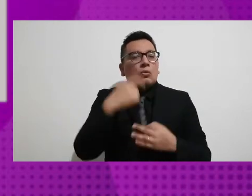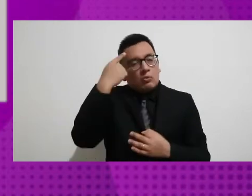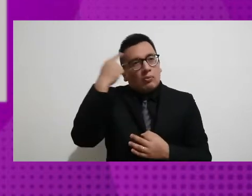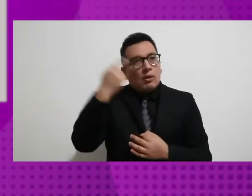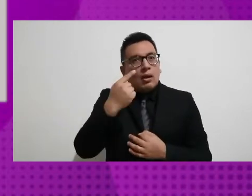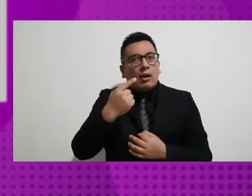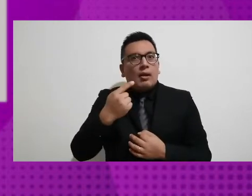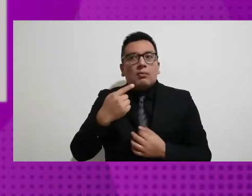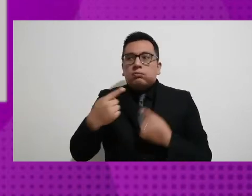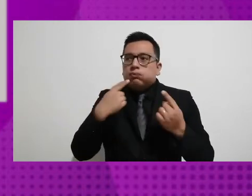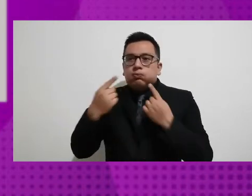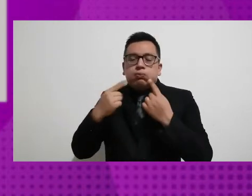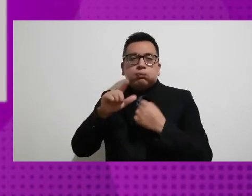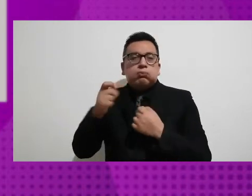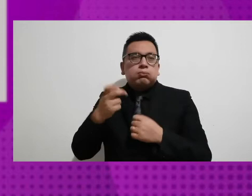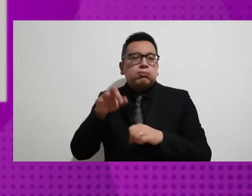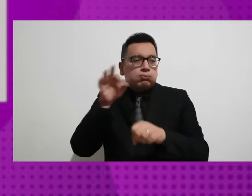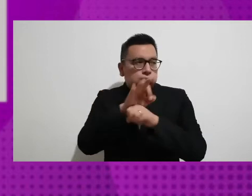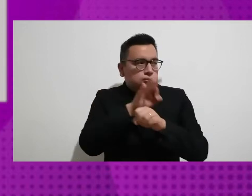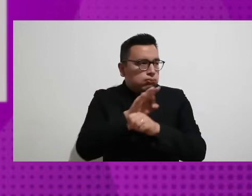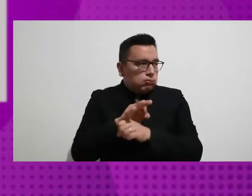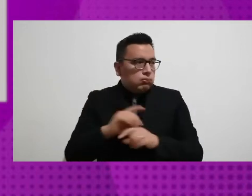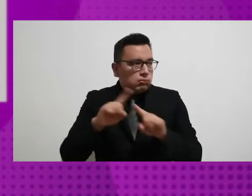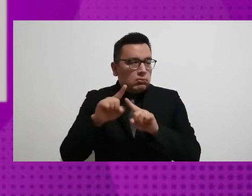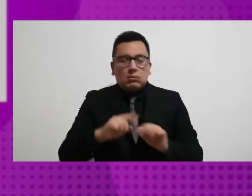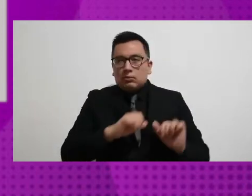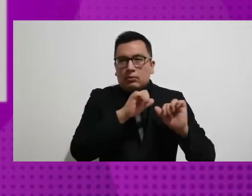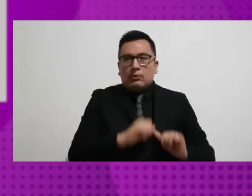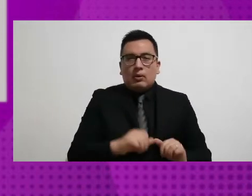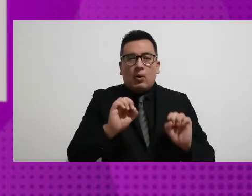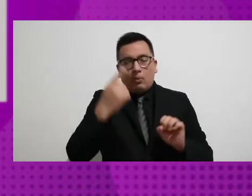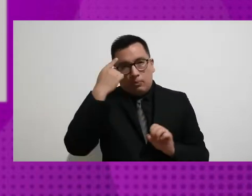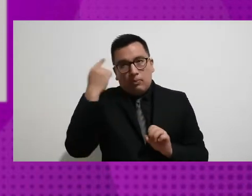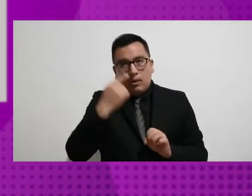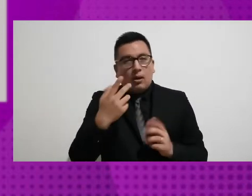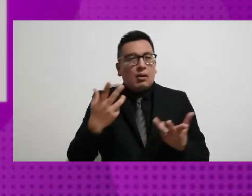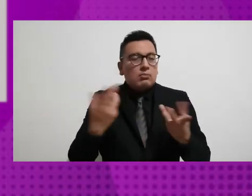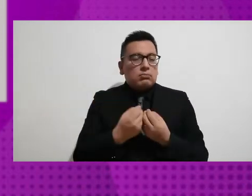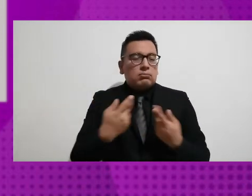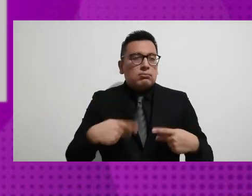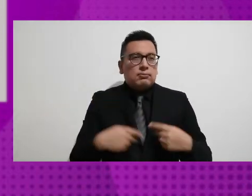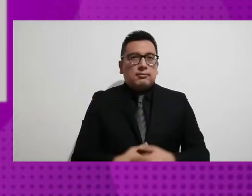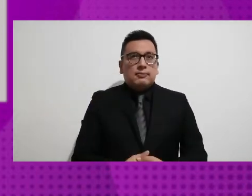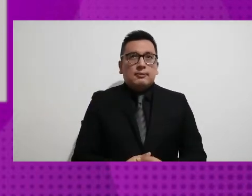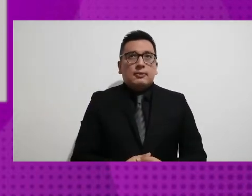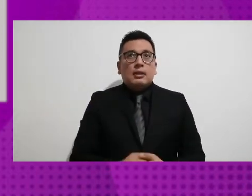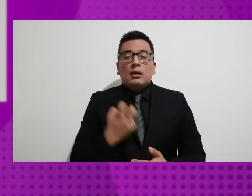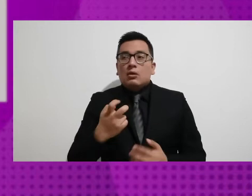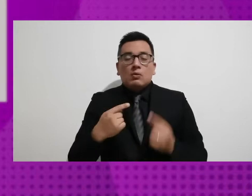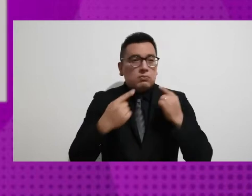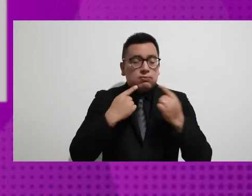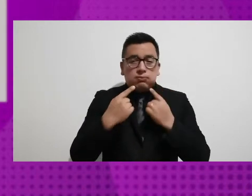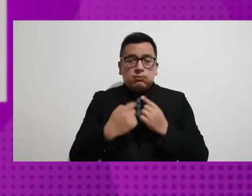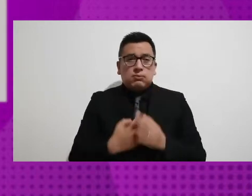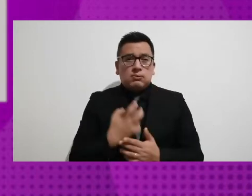reales de consecuencias beneficiosas en los diversos ámbitos de poder o para el conjunto de la sociedad.